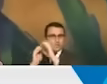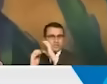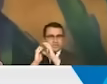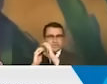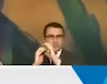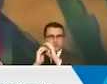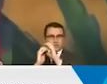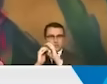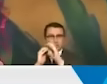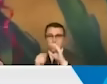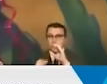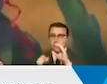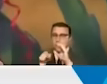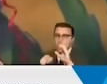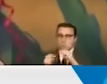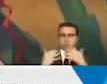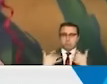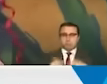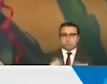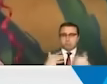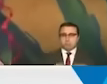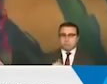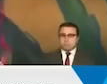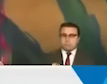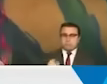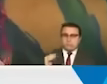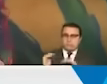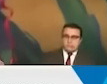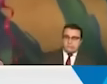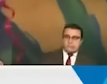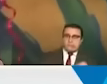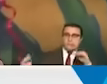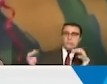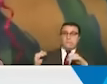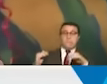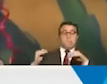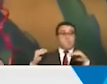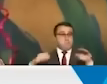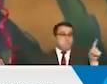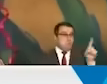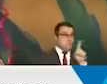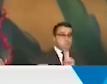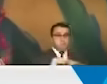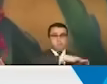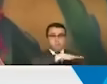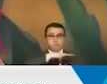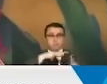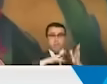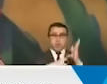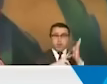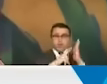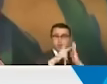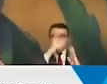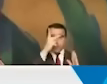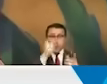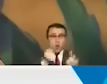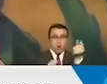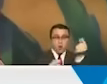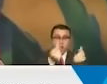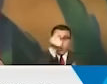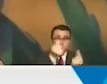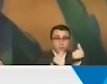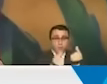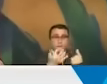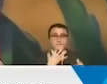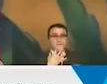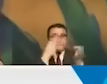comunicación que son vanguardias de las nuevas realidades económicas y tecnológicas pero